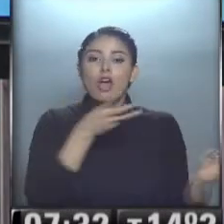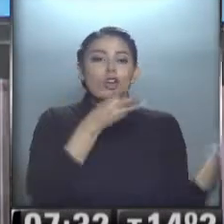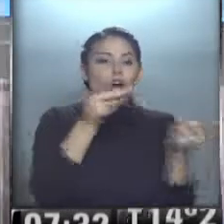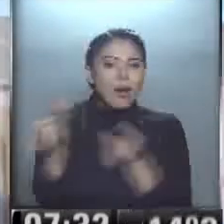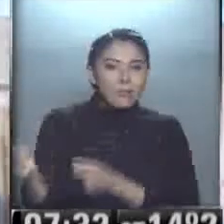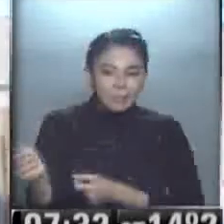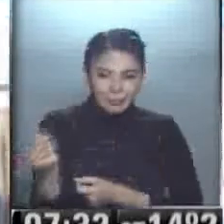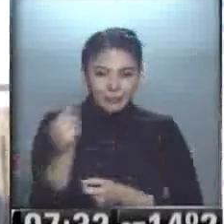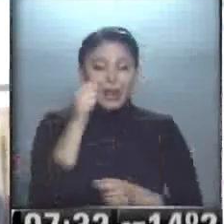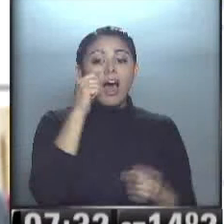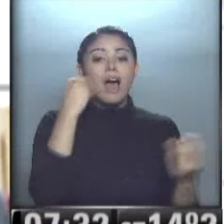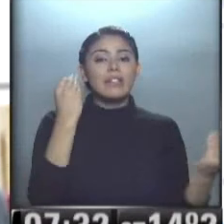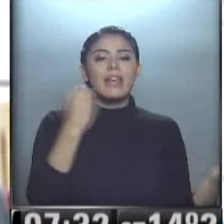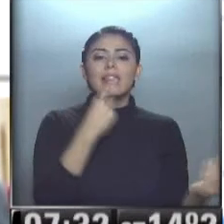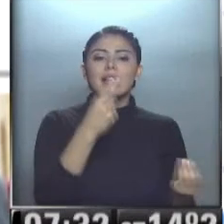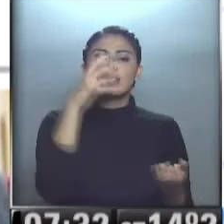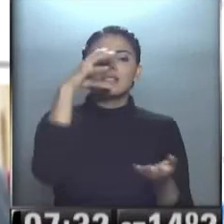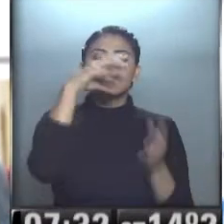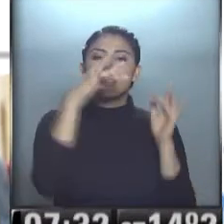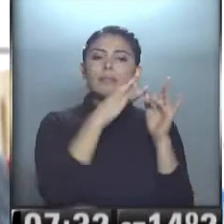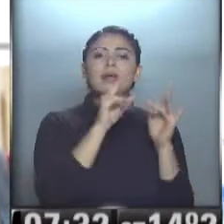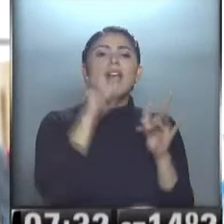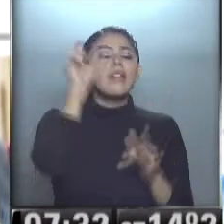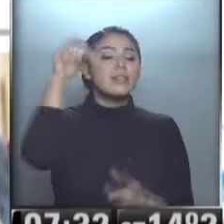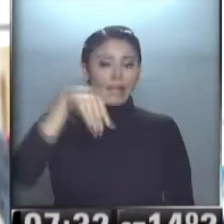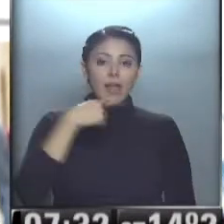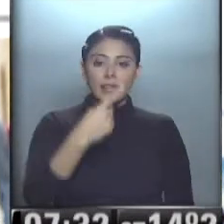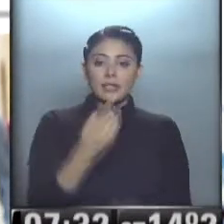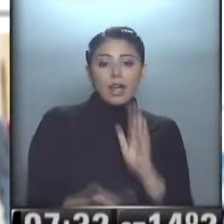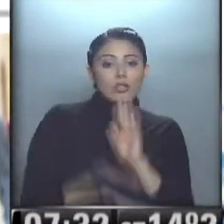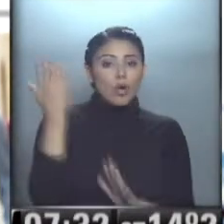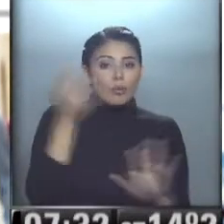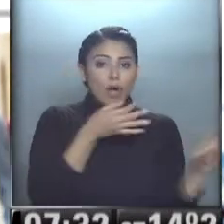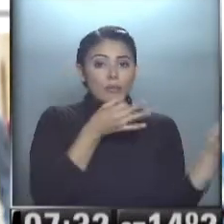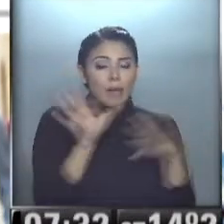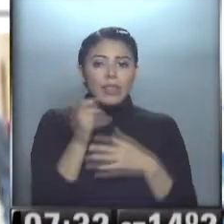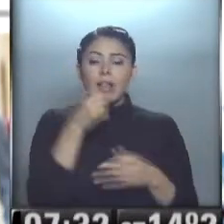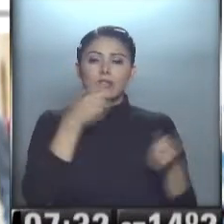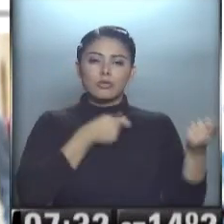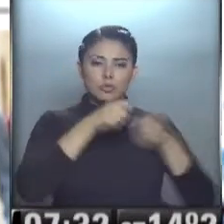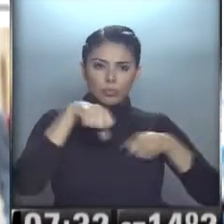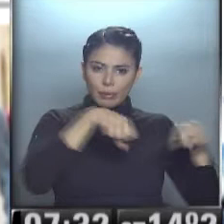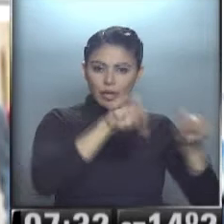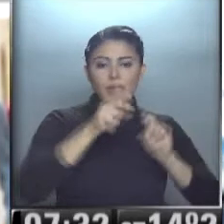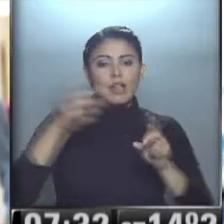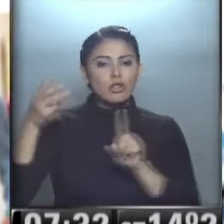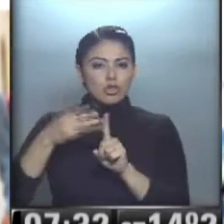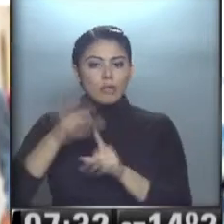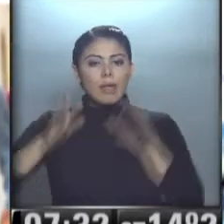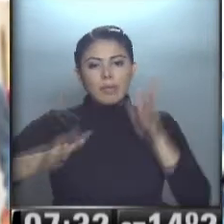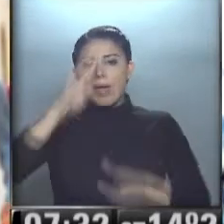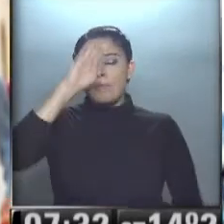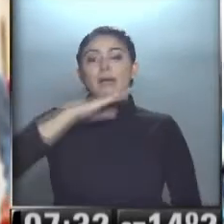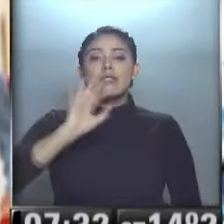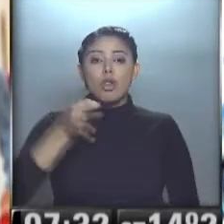vamos a ver qué repasa Telan en su portada, porque hubo un fuerte crecimiento de ventas en supermercados y shoppings en el mes de